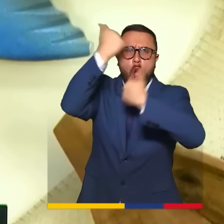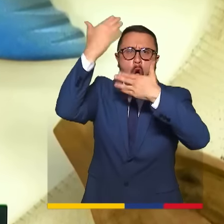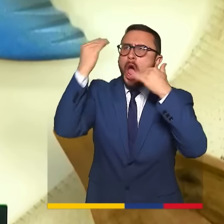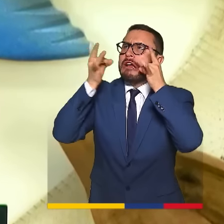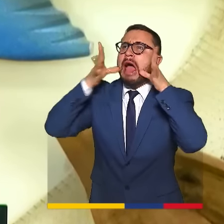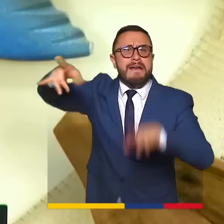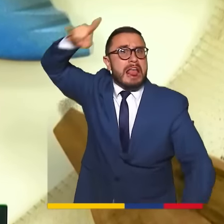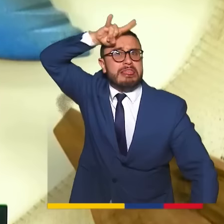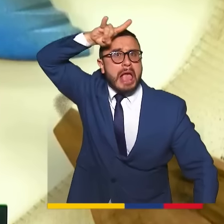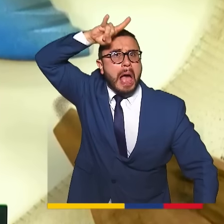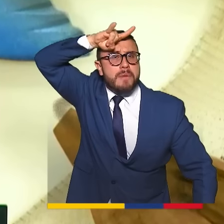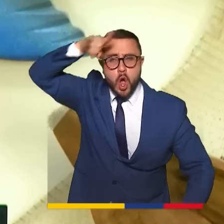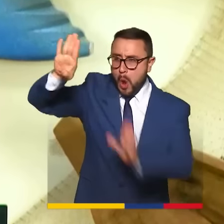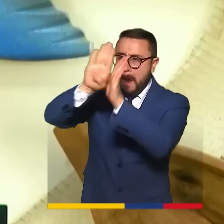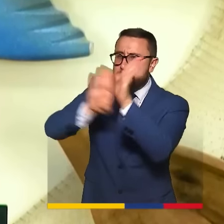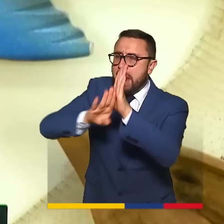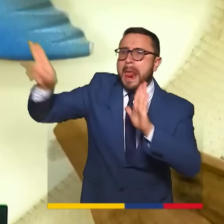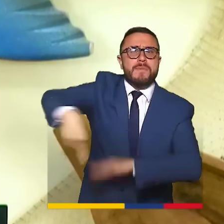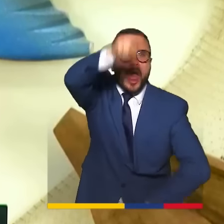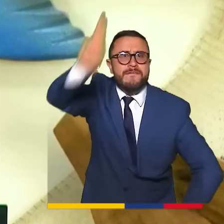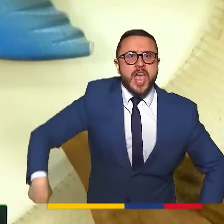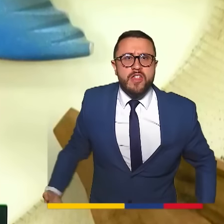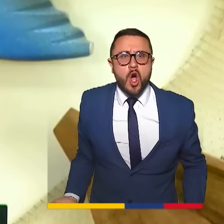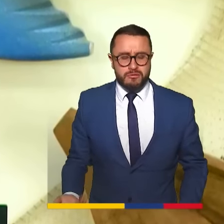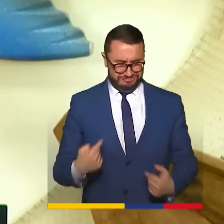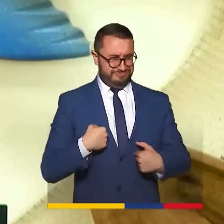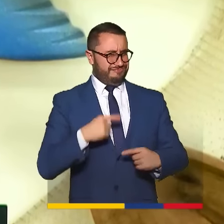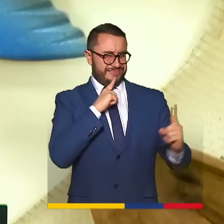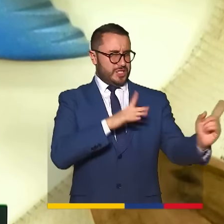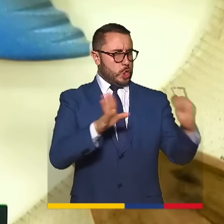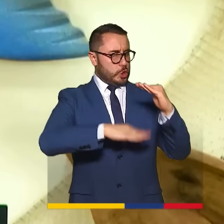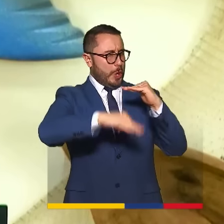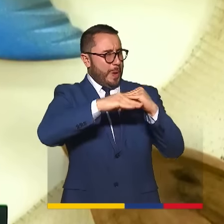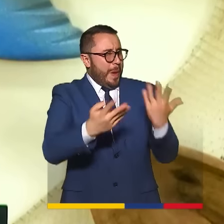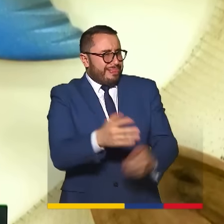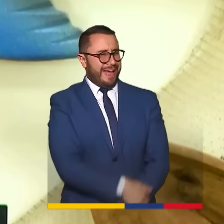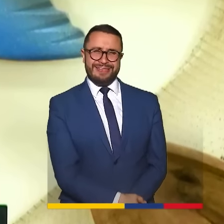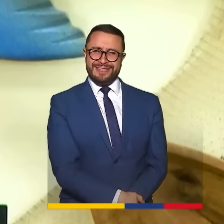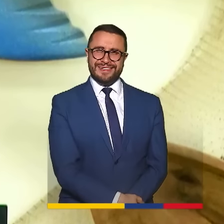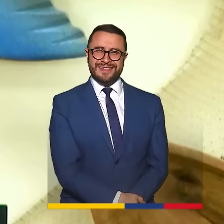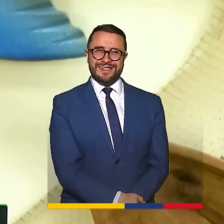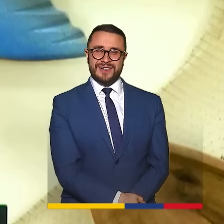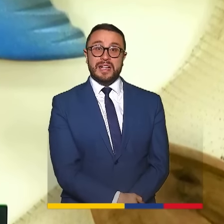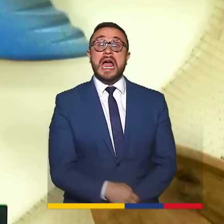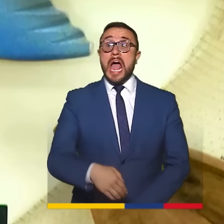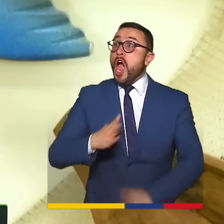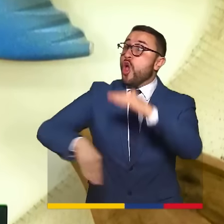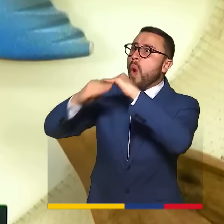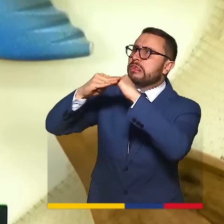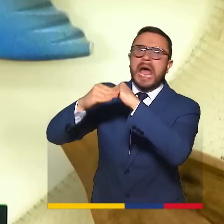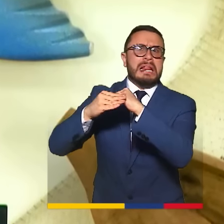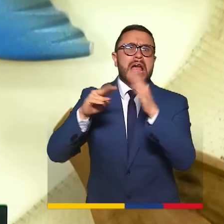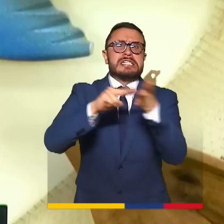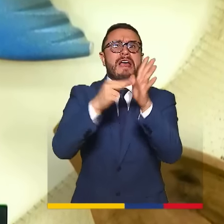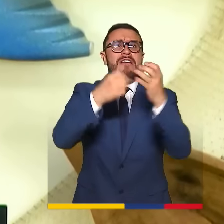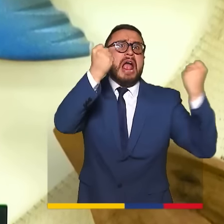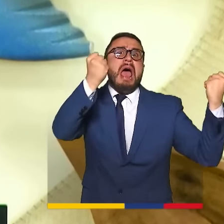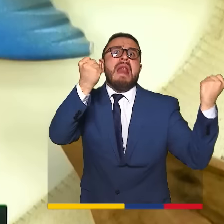Biblia. Hablar de igualdad suena a rebeldía, como hace